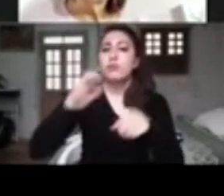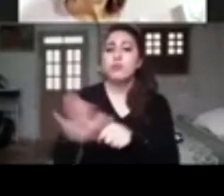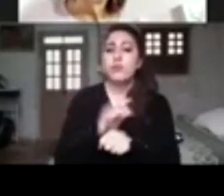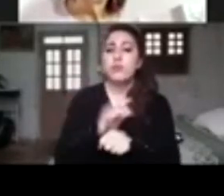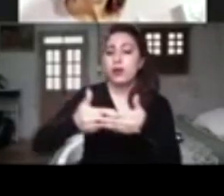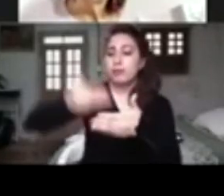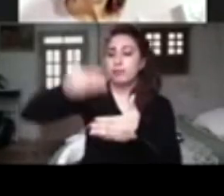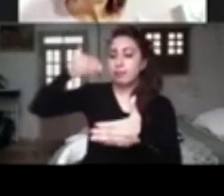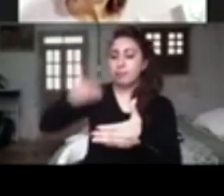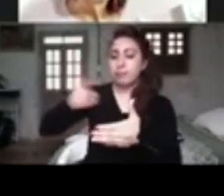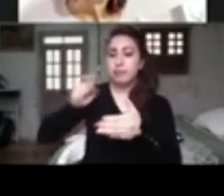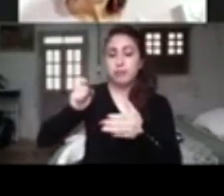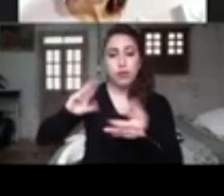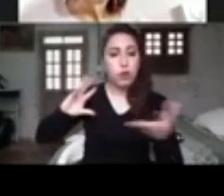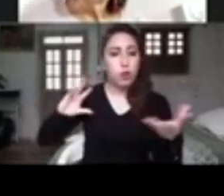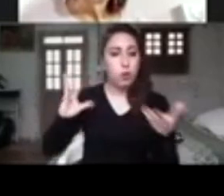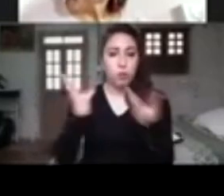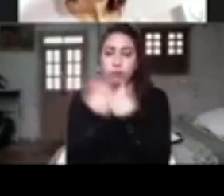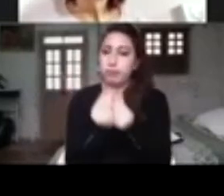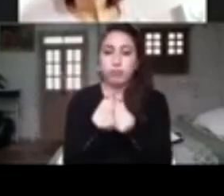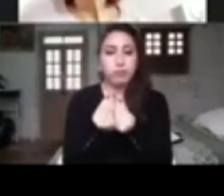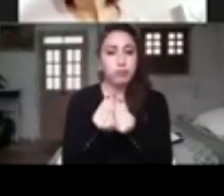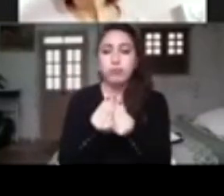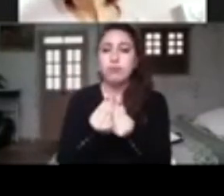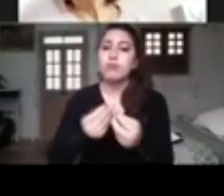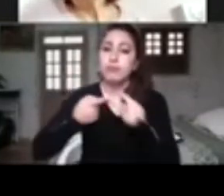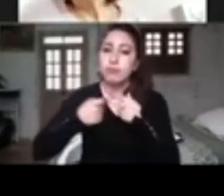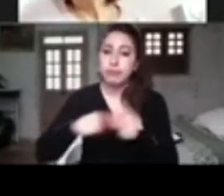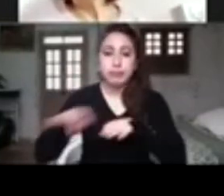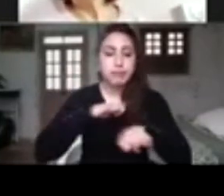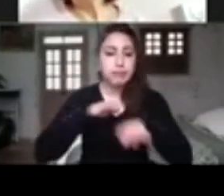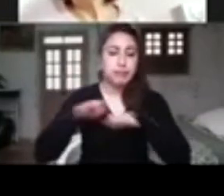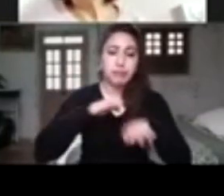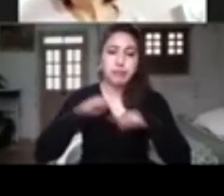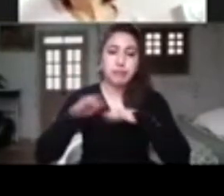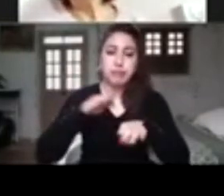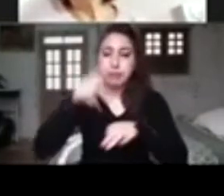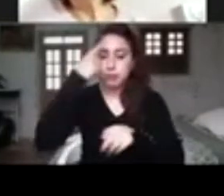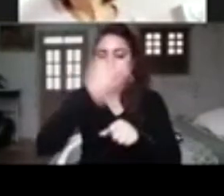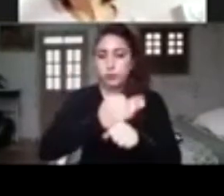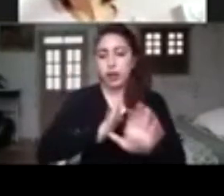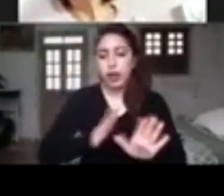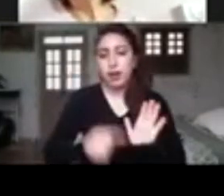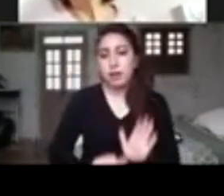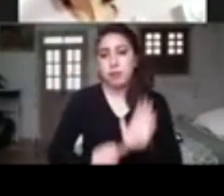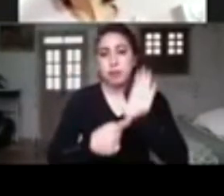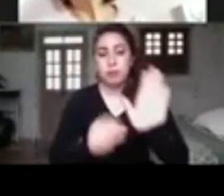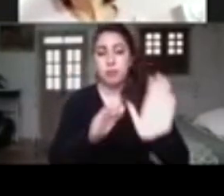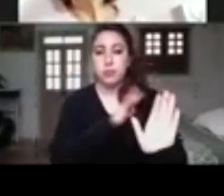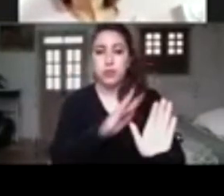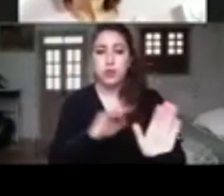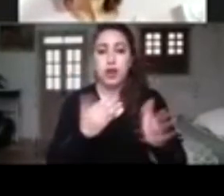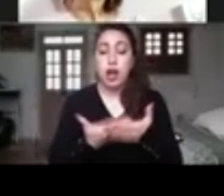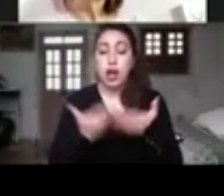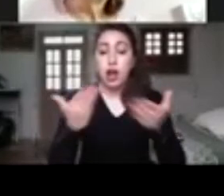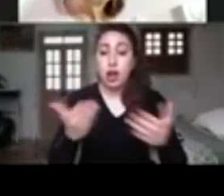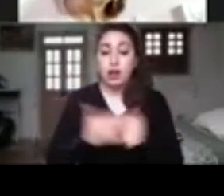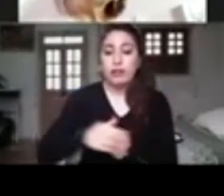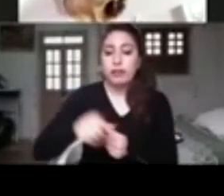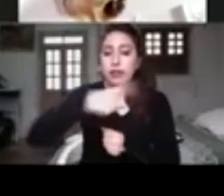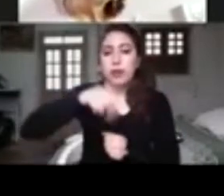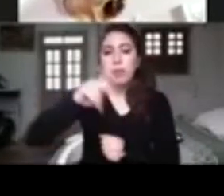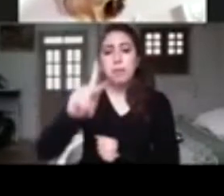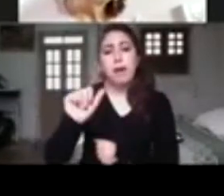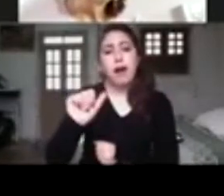todos. Al final, el Parlamento Abierto es finalmente una interacción cotidiana.